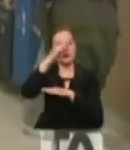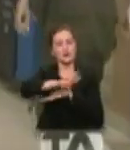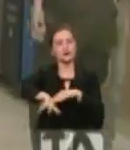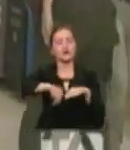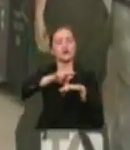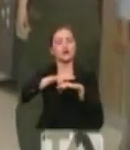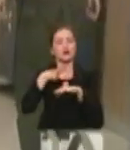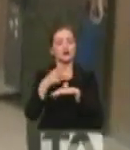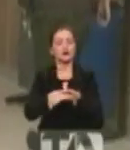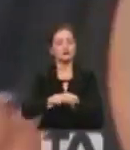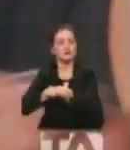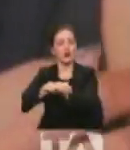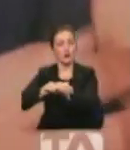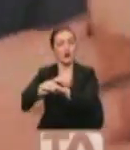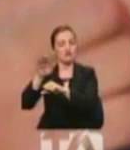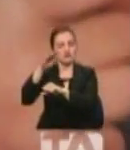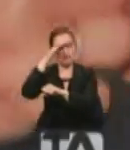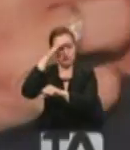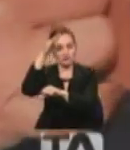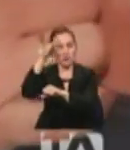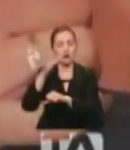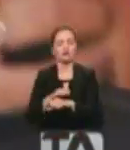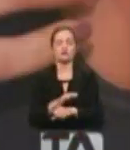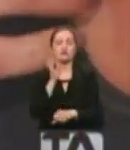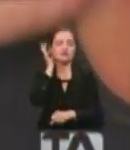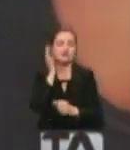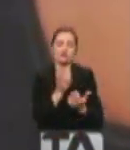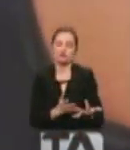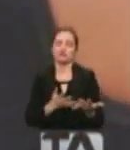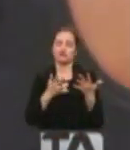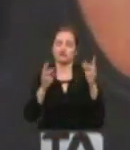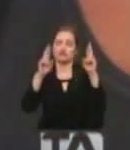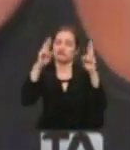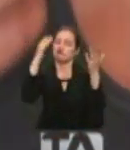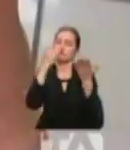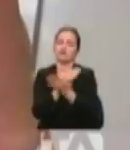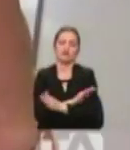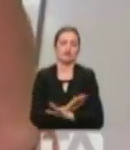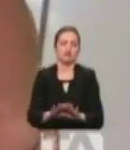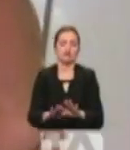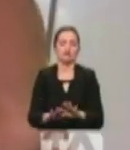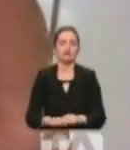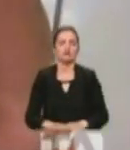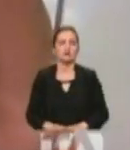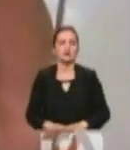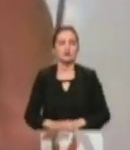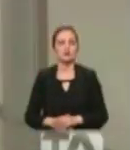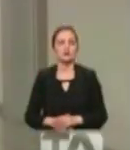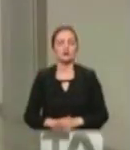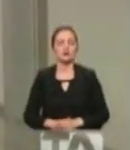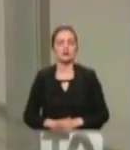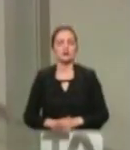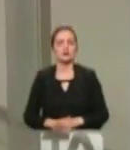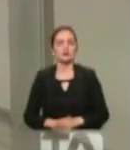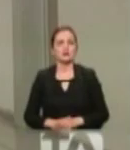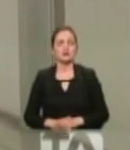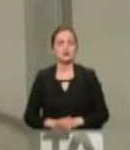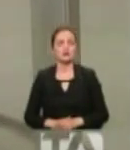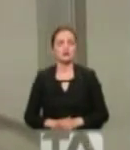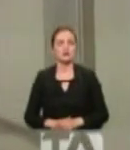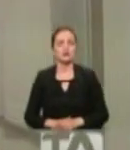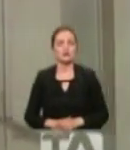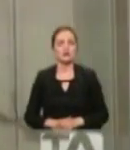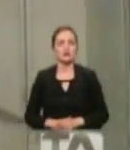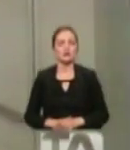encuentran en manos de la justicia, con lo que estas mujeres esperan terminar de una vez por todas esta pesadilla. En Guayaquil,